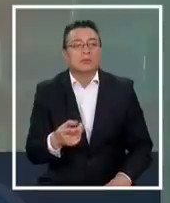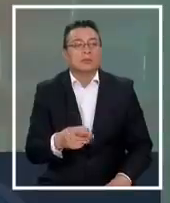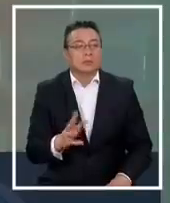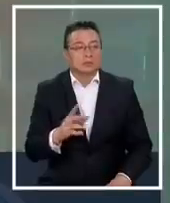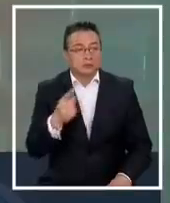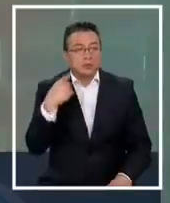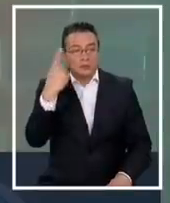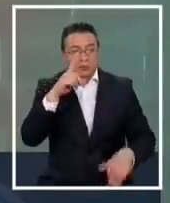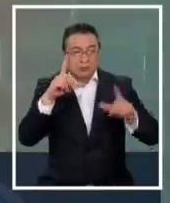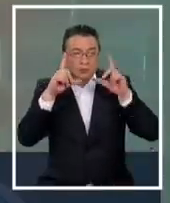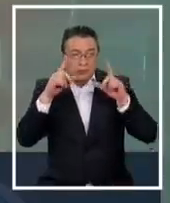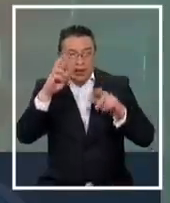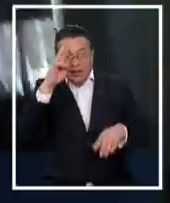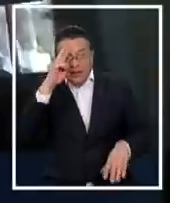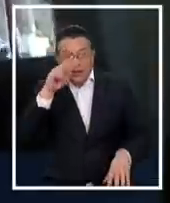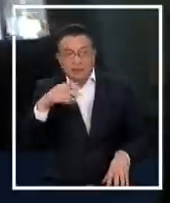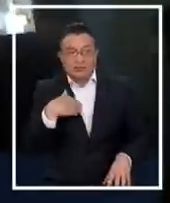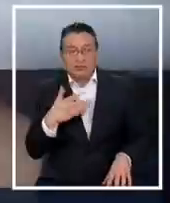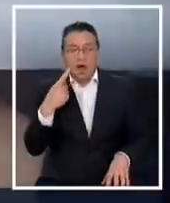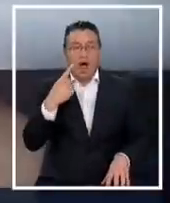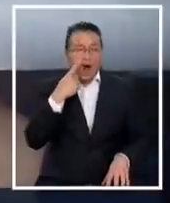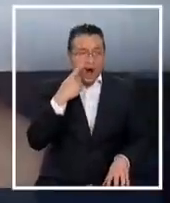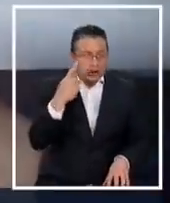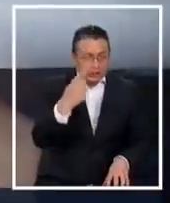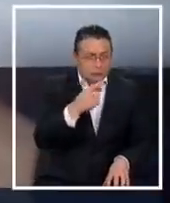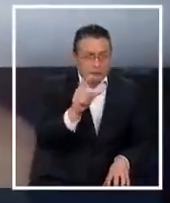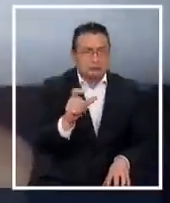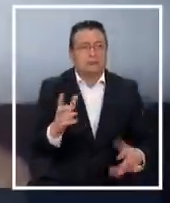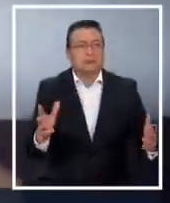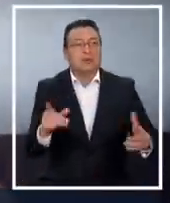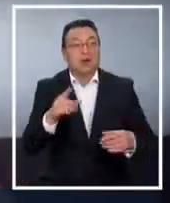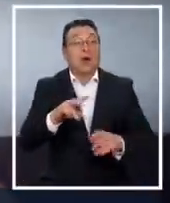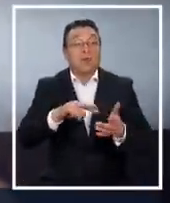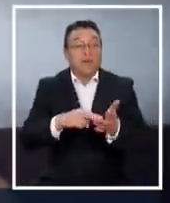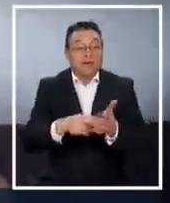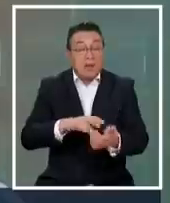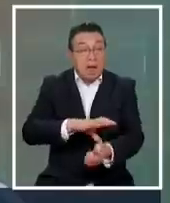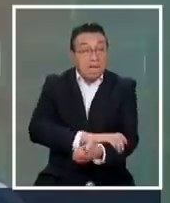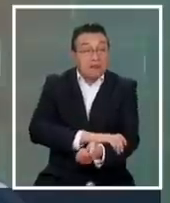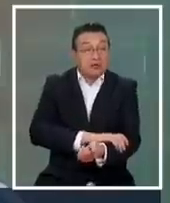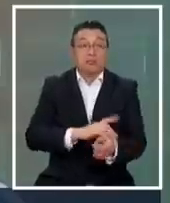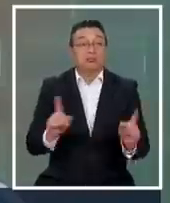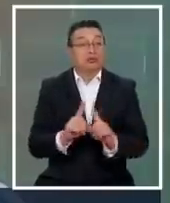Hay imágenes raras que uno tiene que tener antes de conocer a la gente. ¿Problemas de presencia?